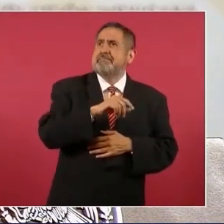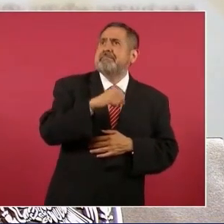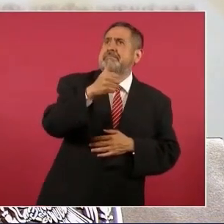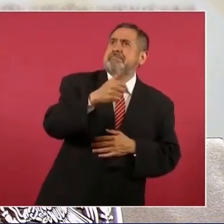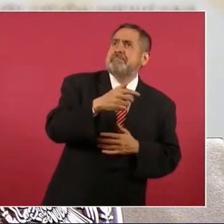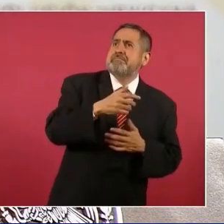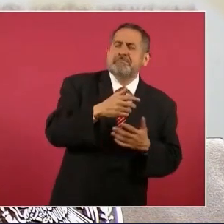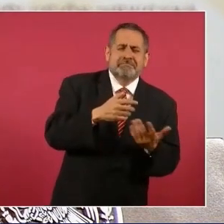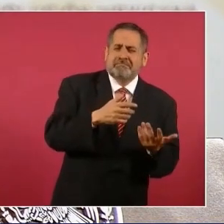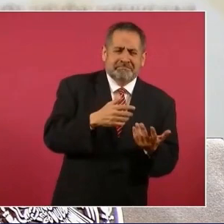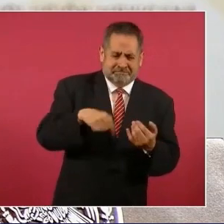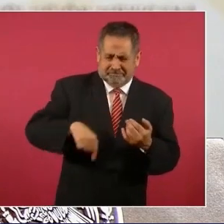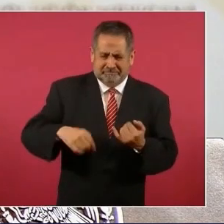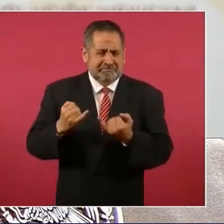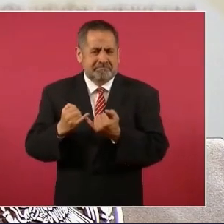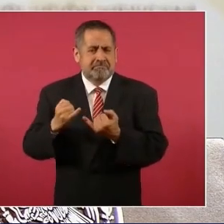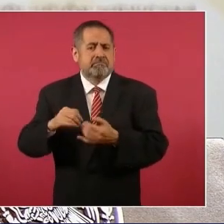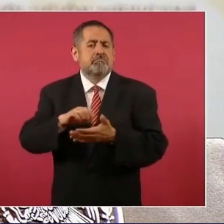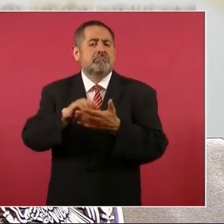como Morelos